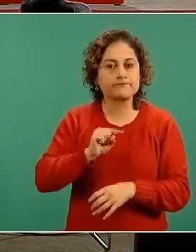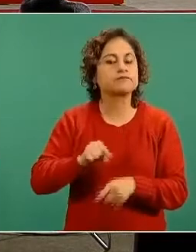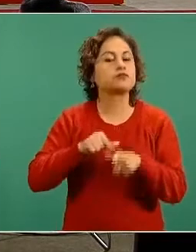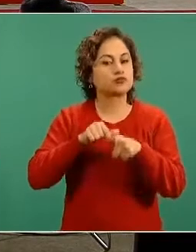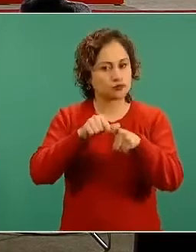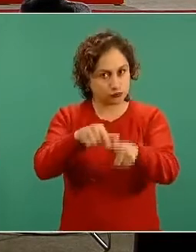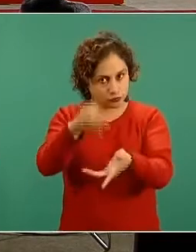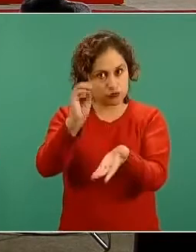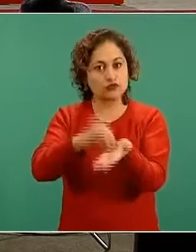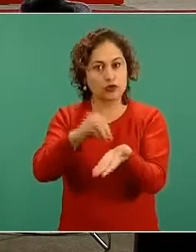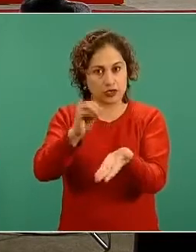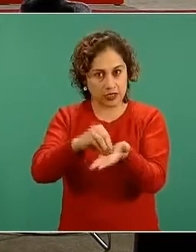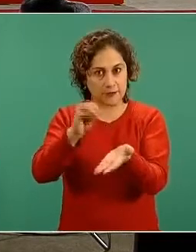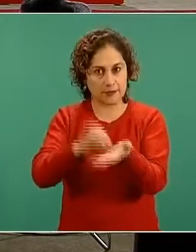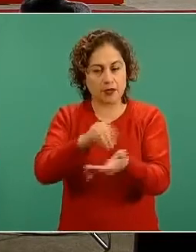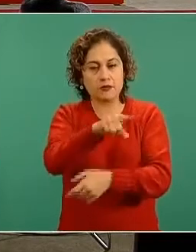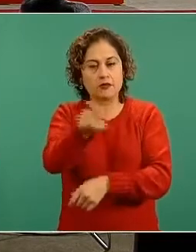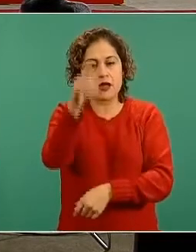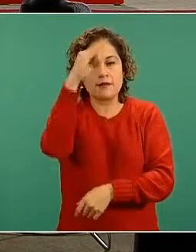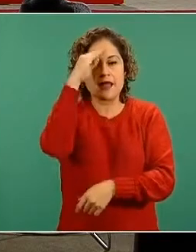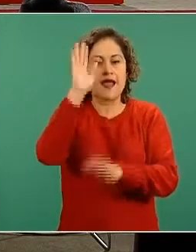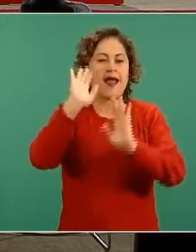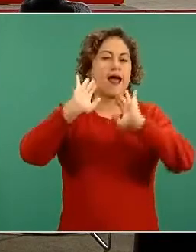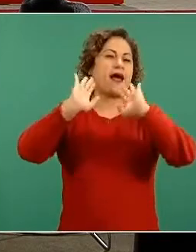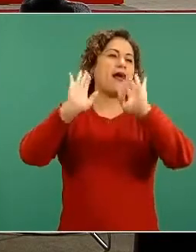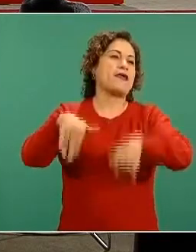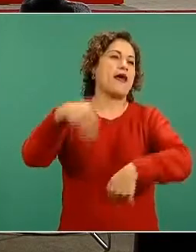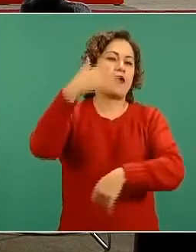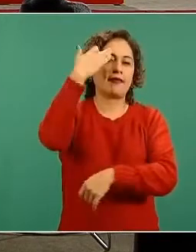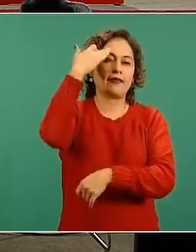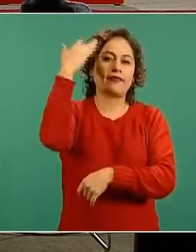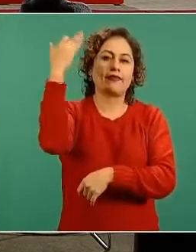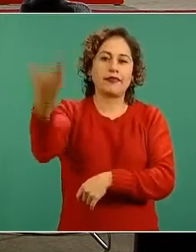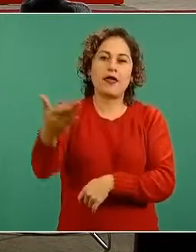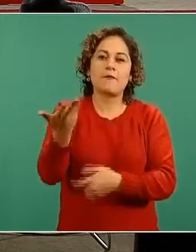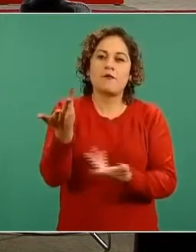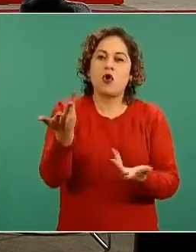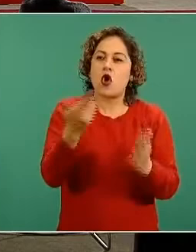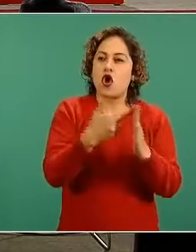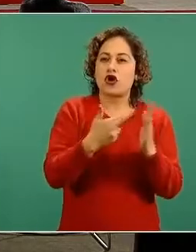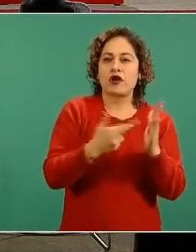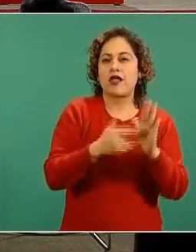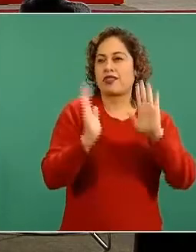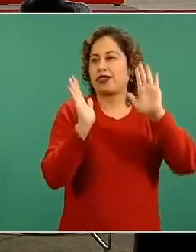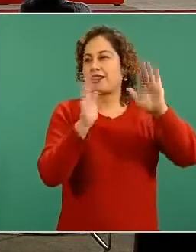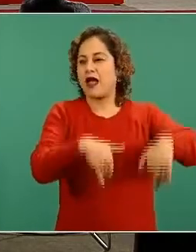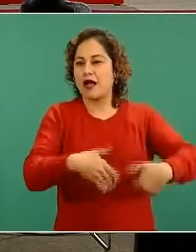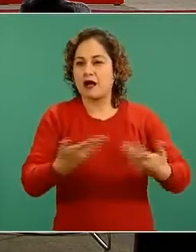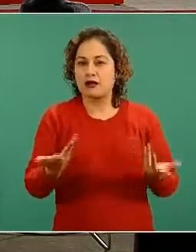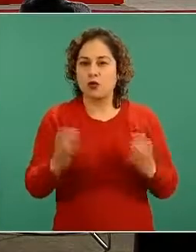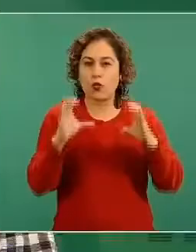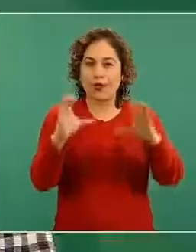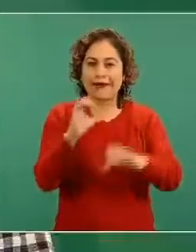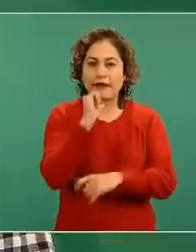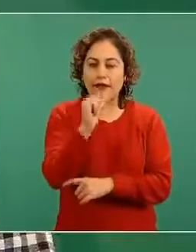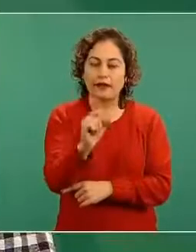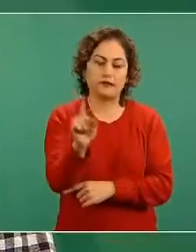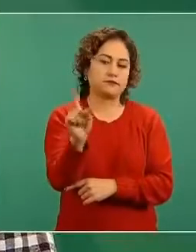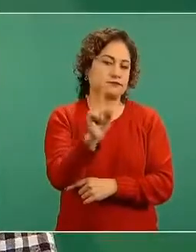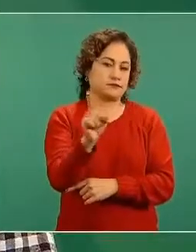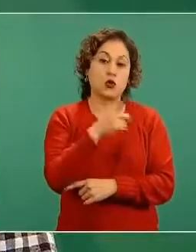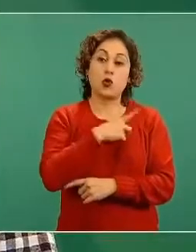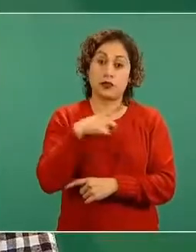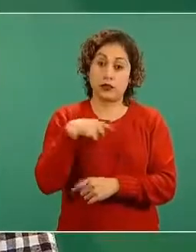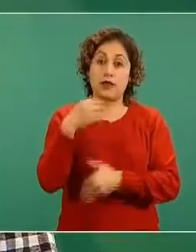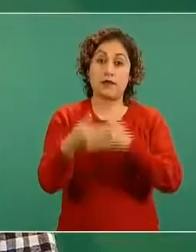que ya no hay que seguir las medidas de precaución. Estas tendrán que seguir seguramente por varios meses más. Pongo un ejemplo